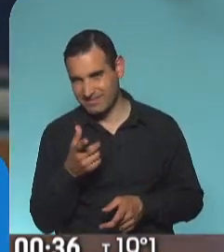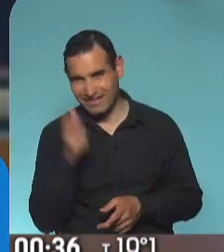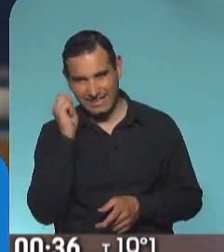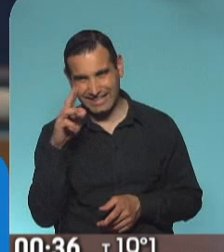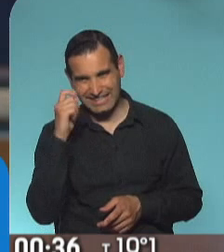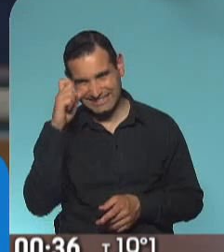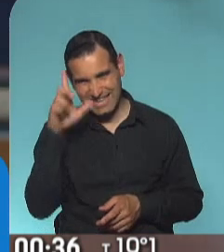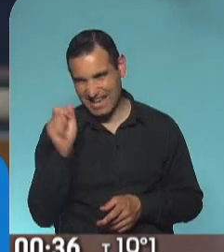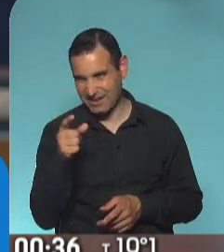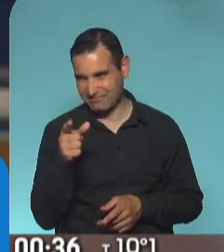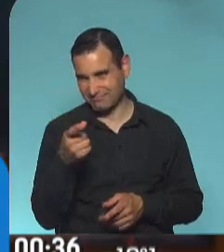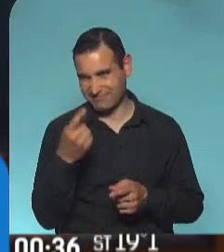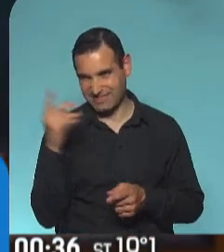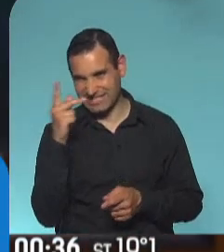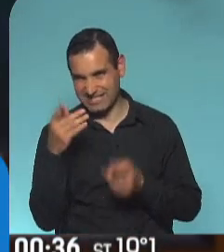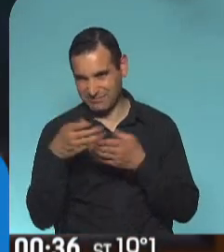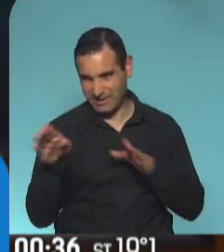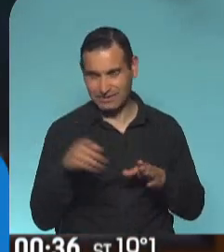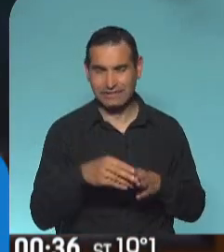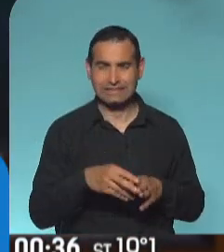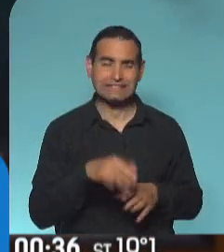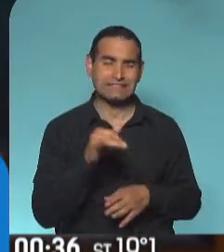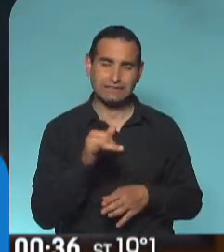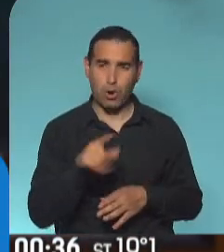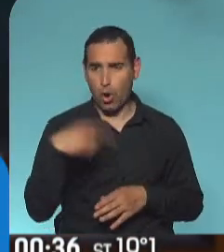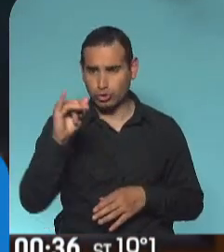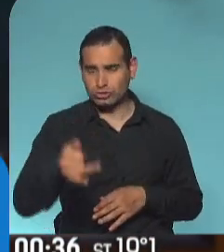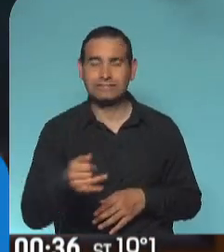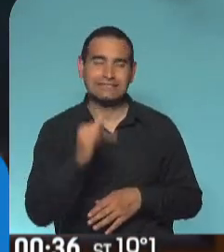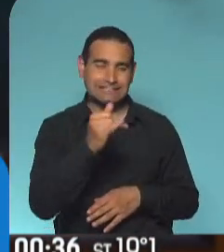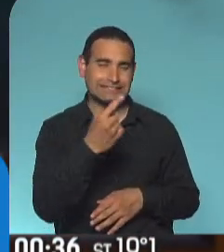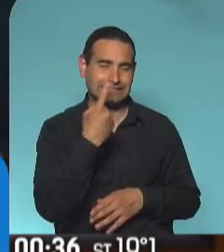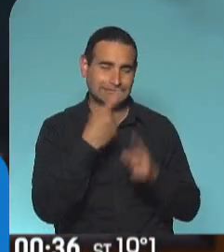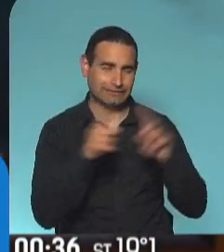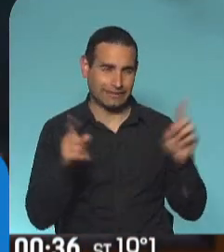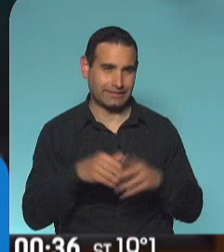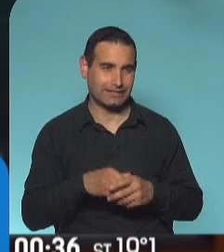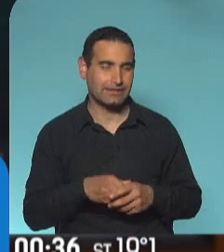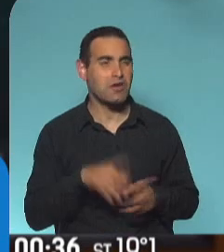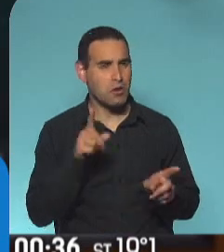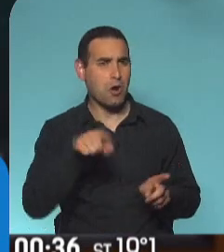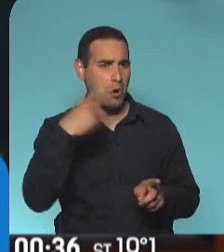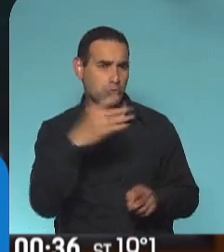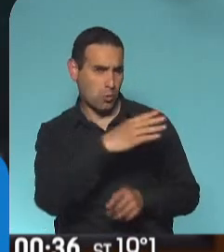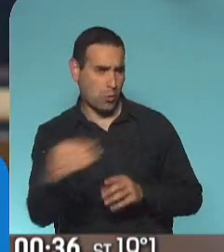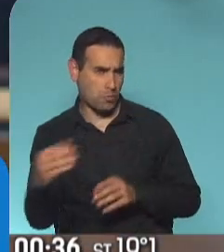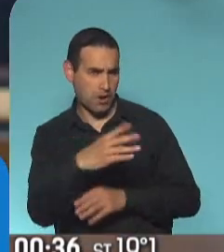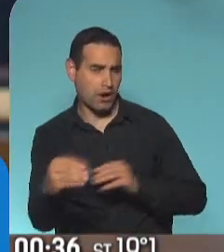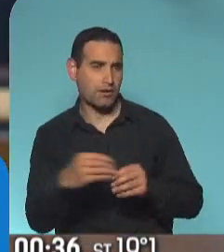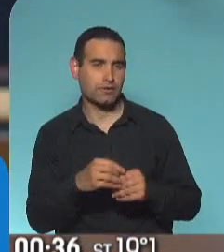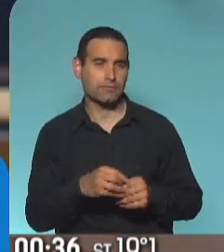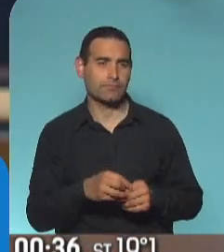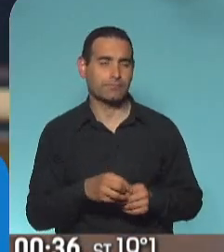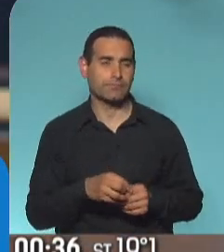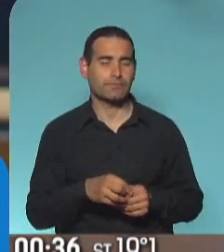ninguna manera ahí. no, pero muchos, digamos, ex otros miembros sí, del pero- Frepaso claramente, pero ahí digamos, tomaron ese camino. Claro. No así